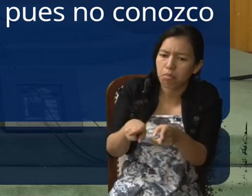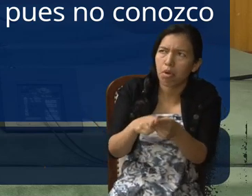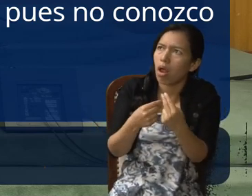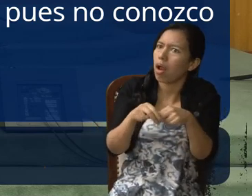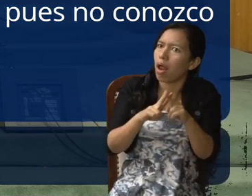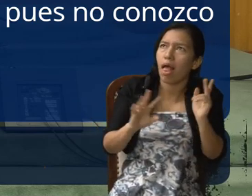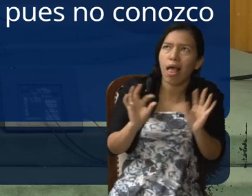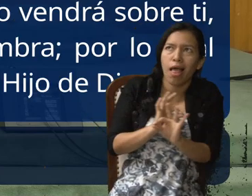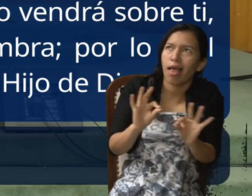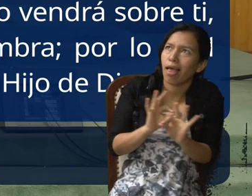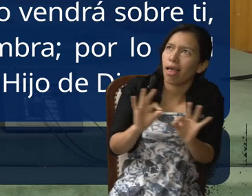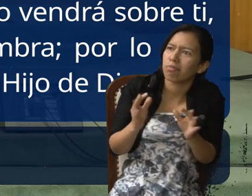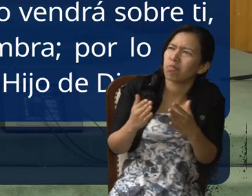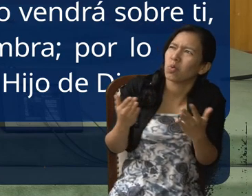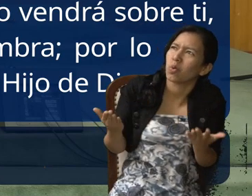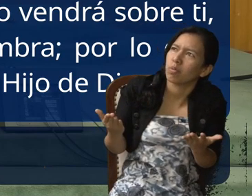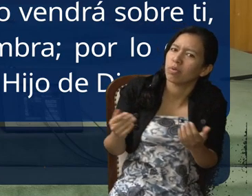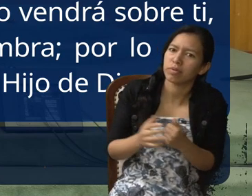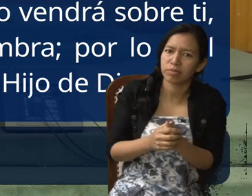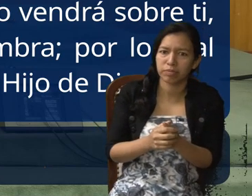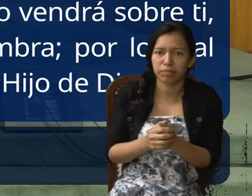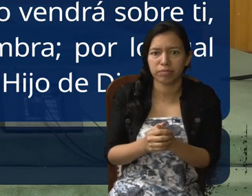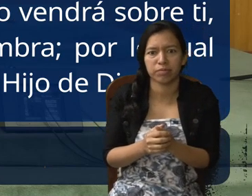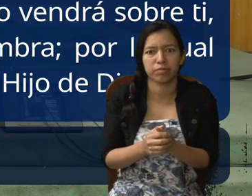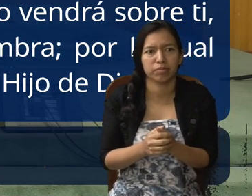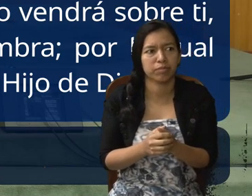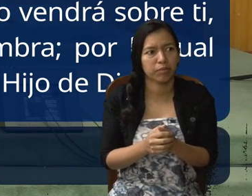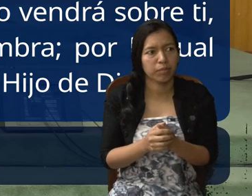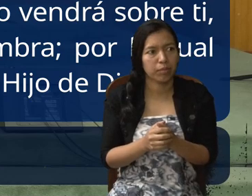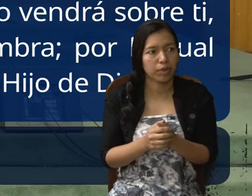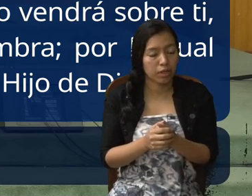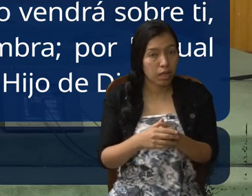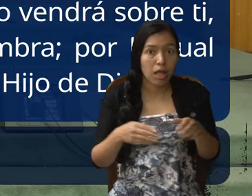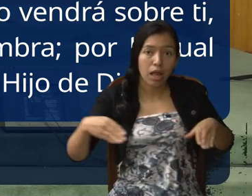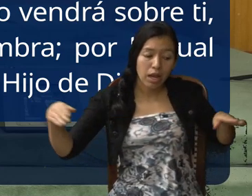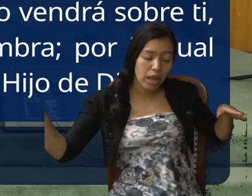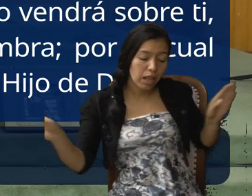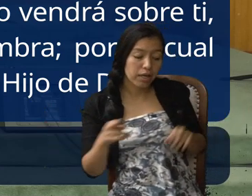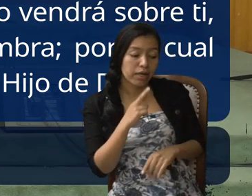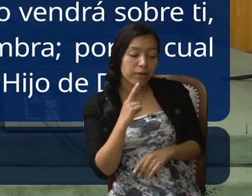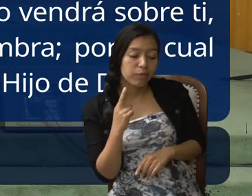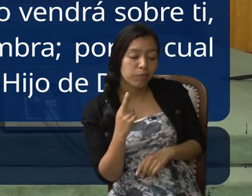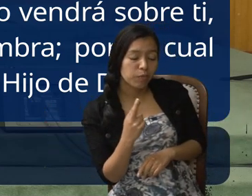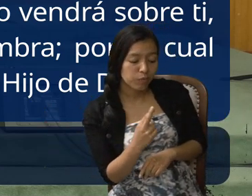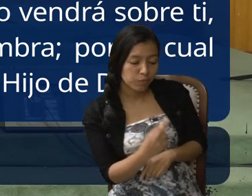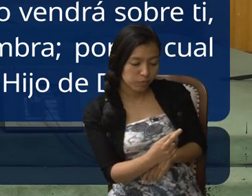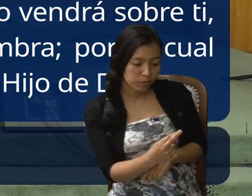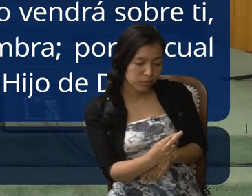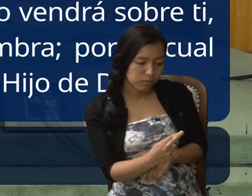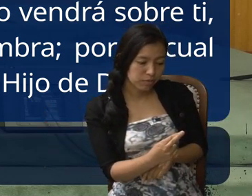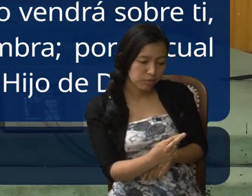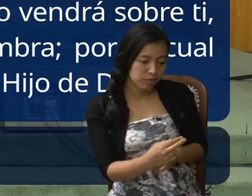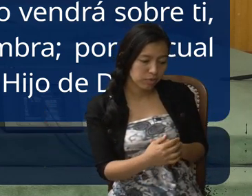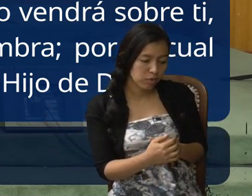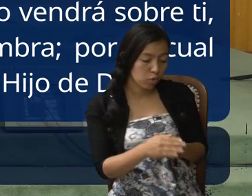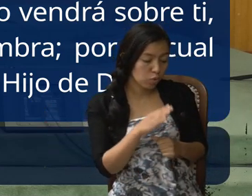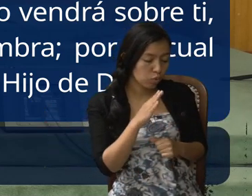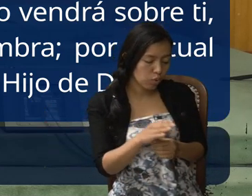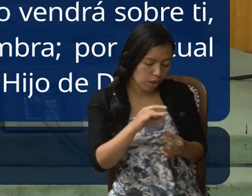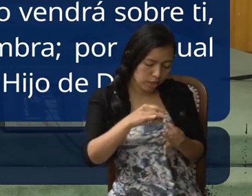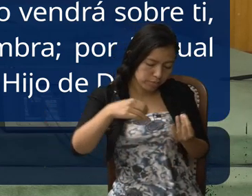varón. Y el versículo 35 nos dice, respondiendo el ángel le dijo, el